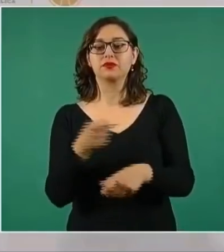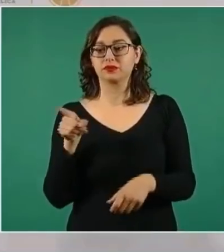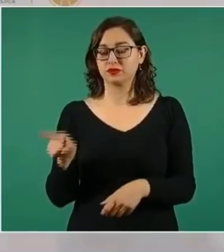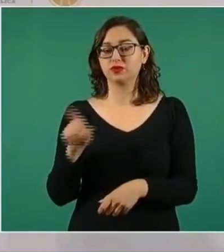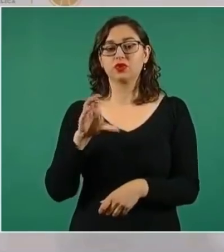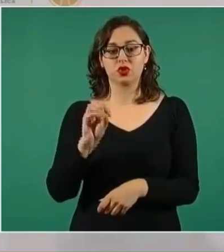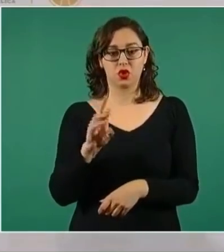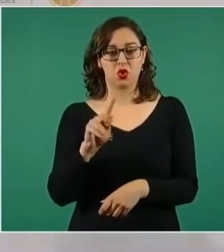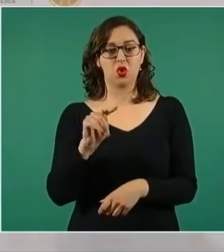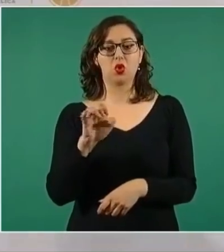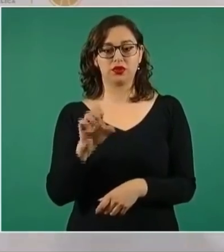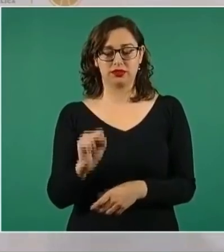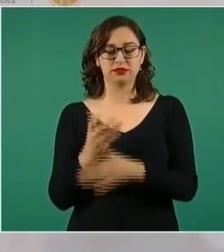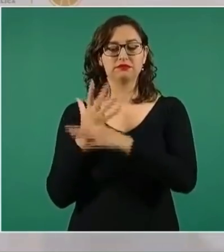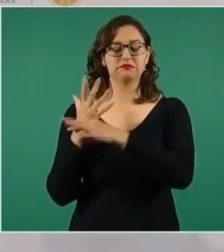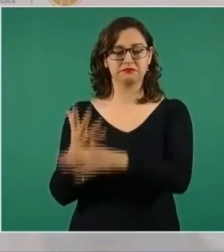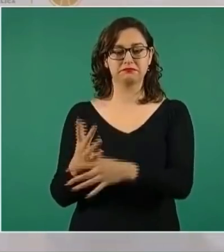Cortés,